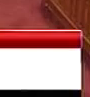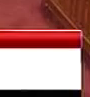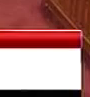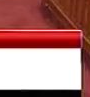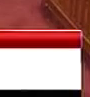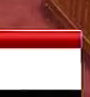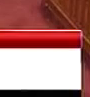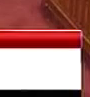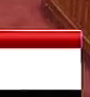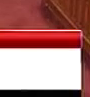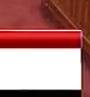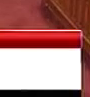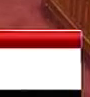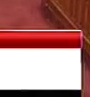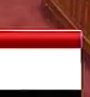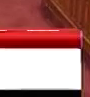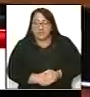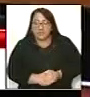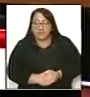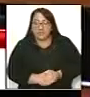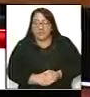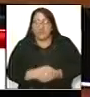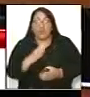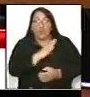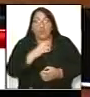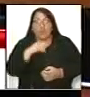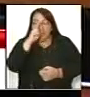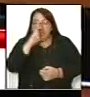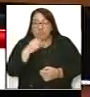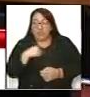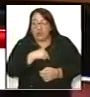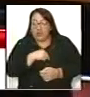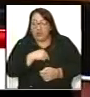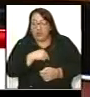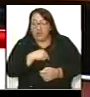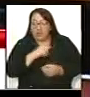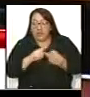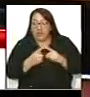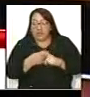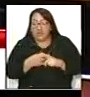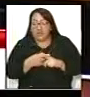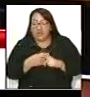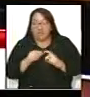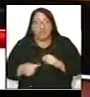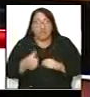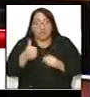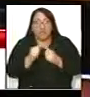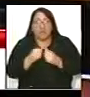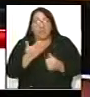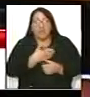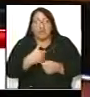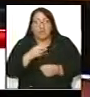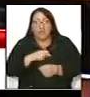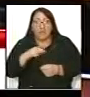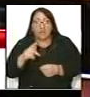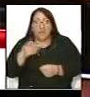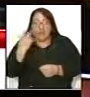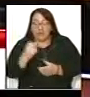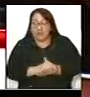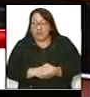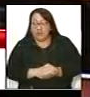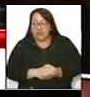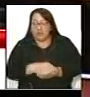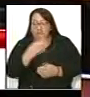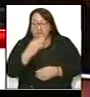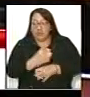Gracias, presidenta. El gobierno de Perón, por el cambio, desde el principio, con el presidente Kuchiji a la cabeza,